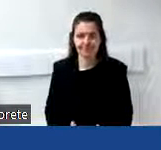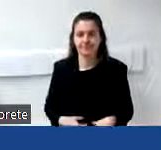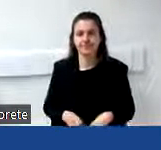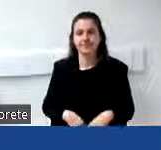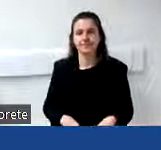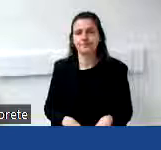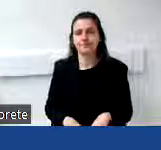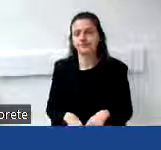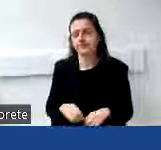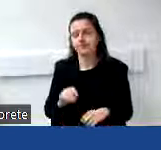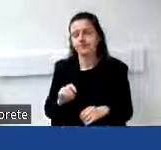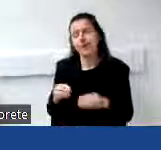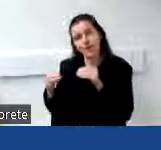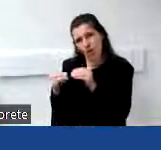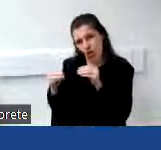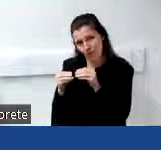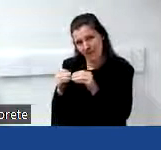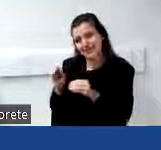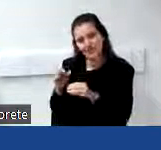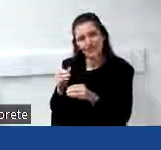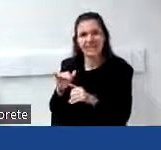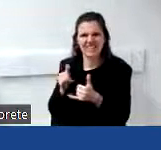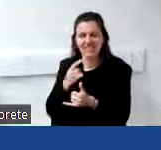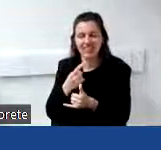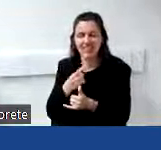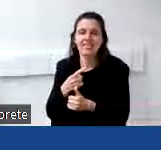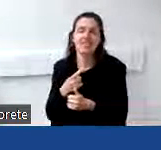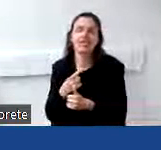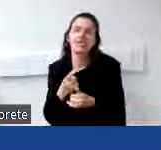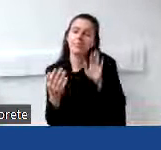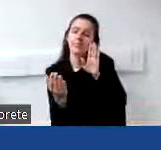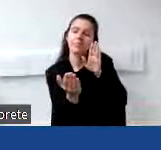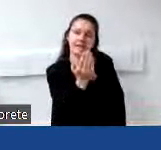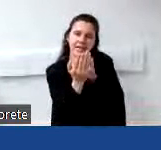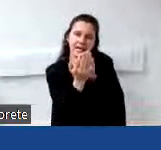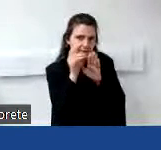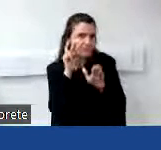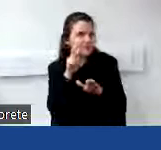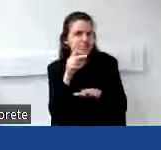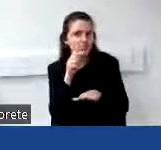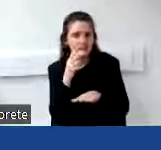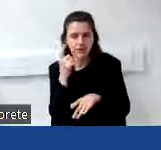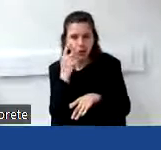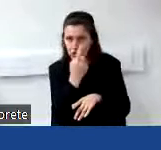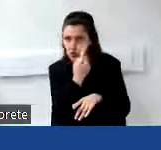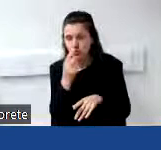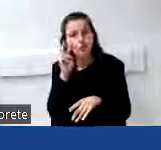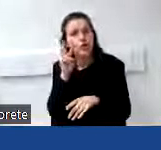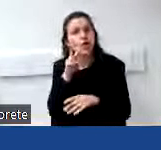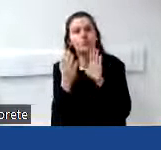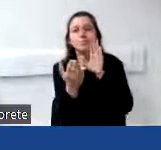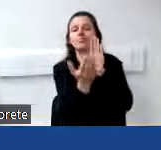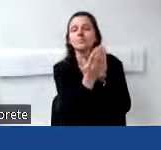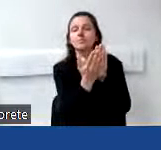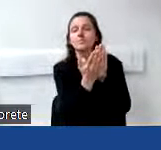había comentado Estefanía, colocarse a la misma altura en la que está el interlocutor mirándolo a los ojos, o sea, no está bueno que